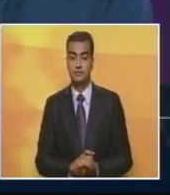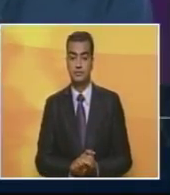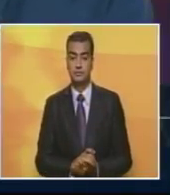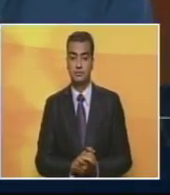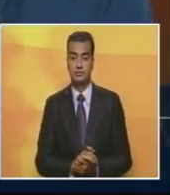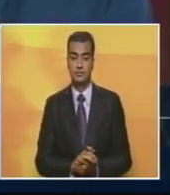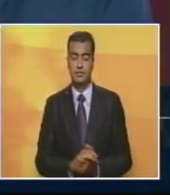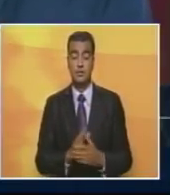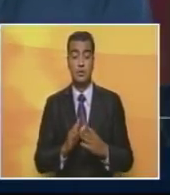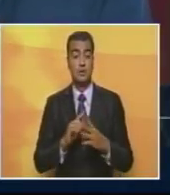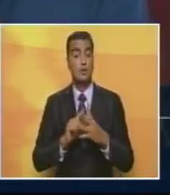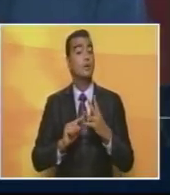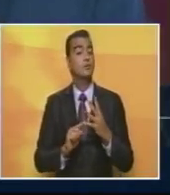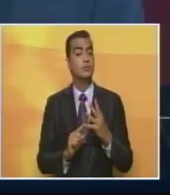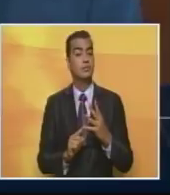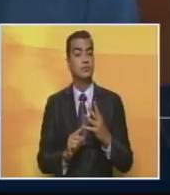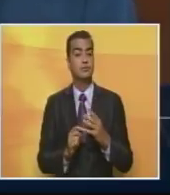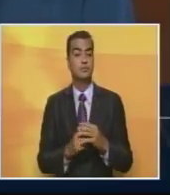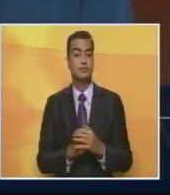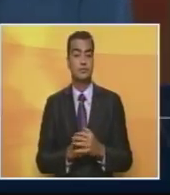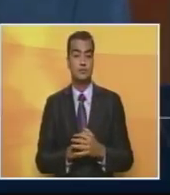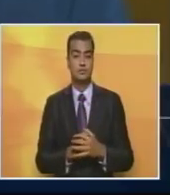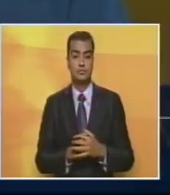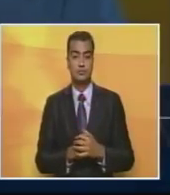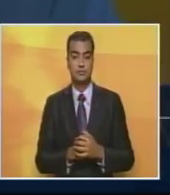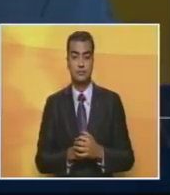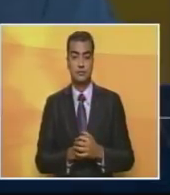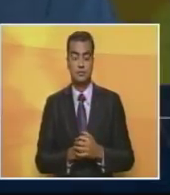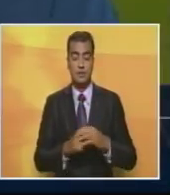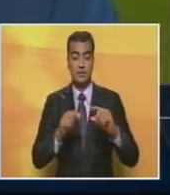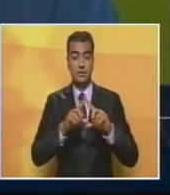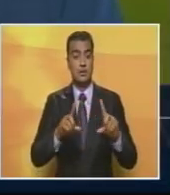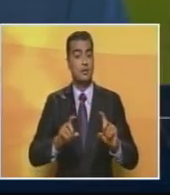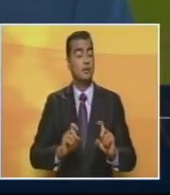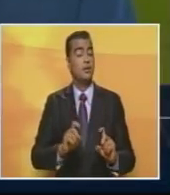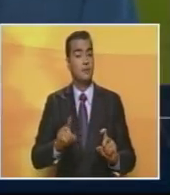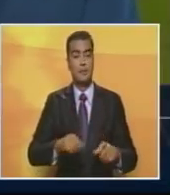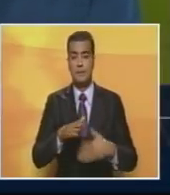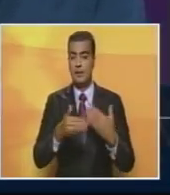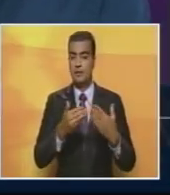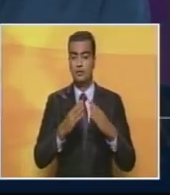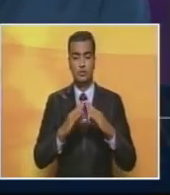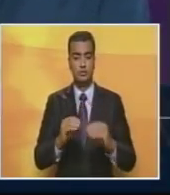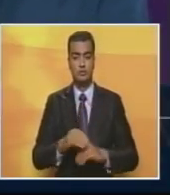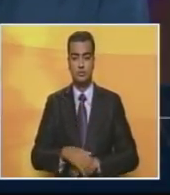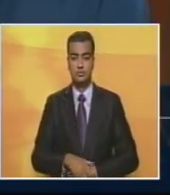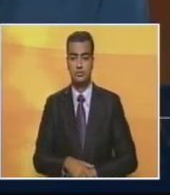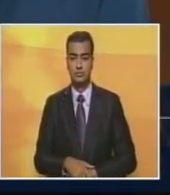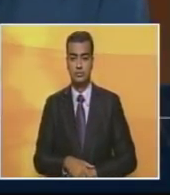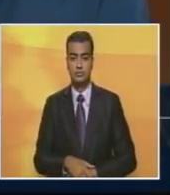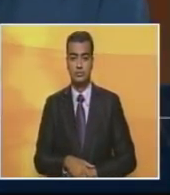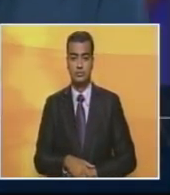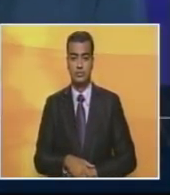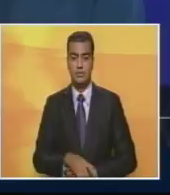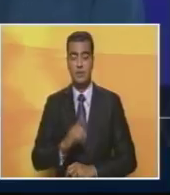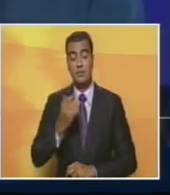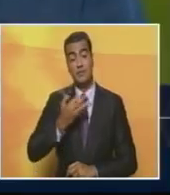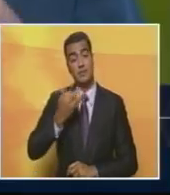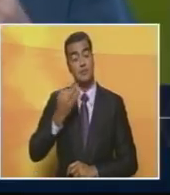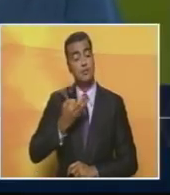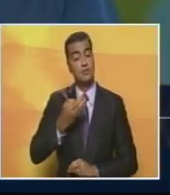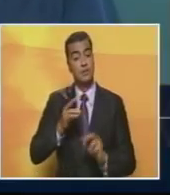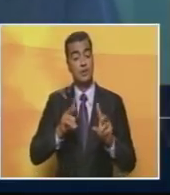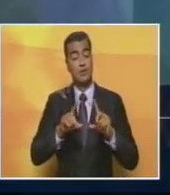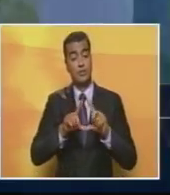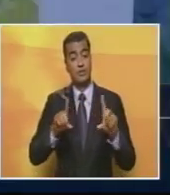estas medidas de compensación salarial, de cesta TIC y de pensiones para todas y para todos. Villegas afirmó que la circulación del